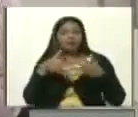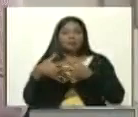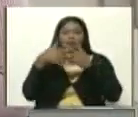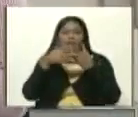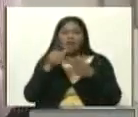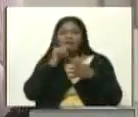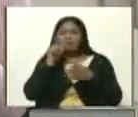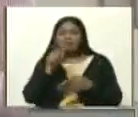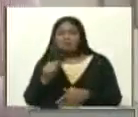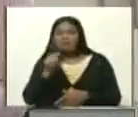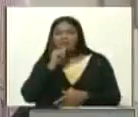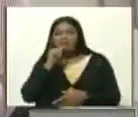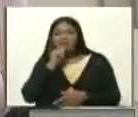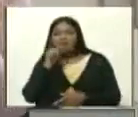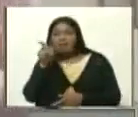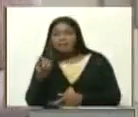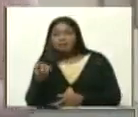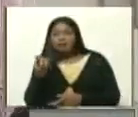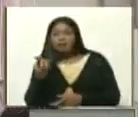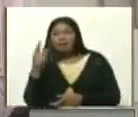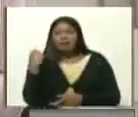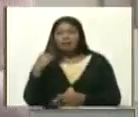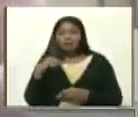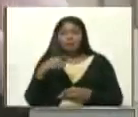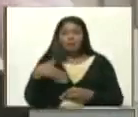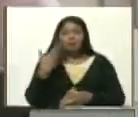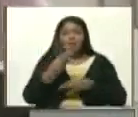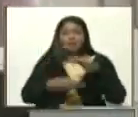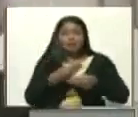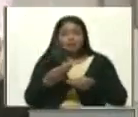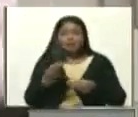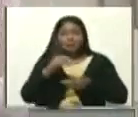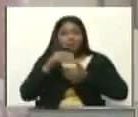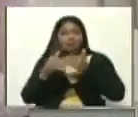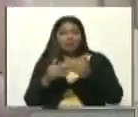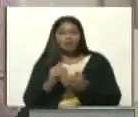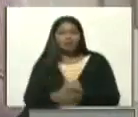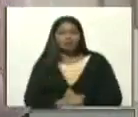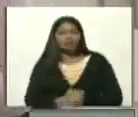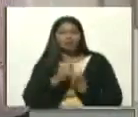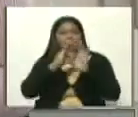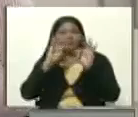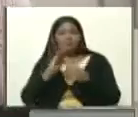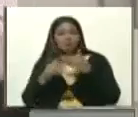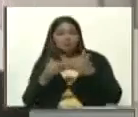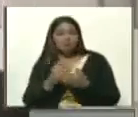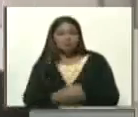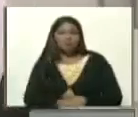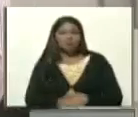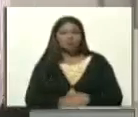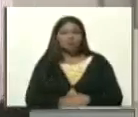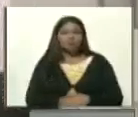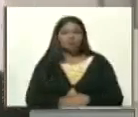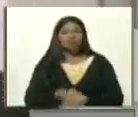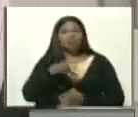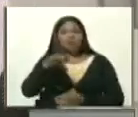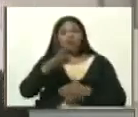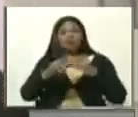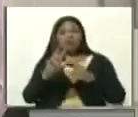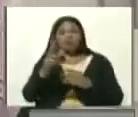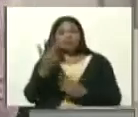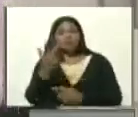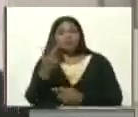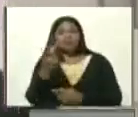Unidos el ente competente. Claro. O sea, no estamos hablando que se está hablando ante la Corte Internacional de Justicia. O sea, todo lo que se está haciendo es ilegal. Es un Estado, es un